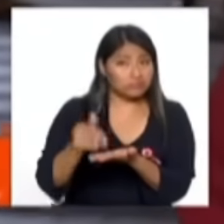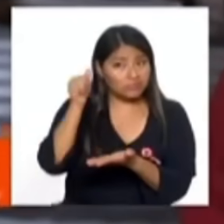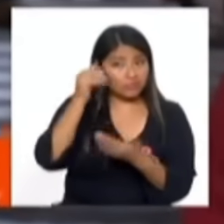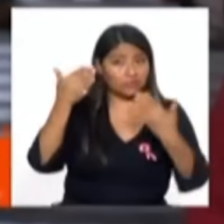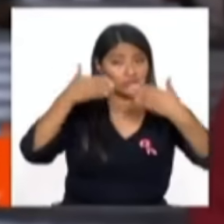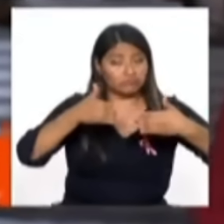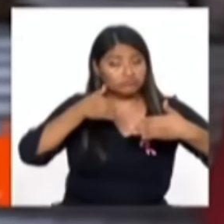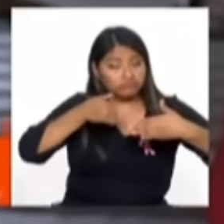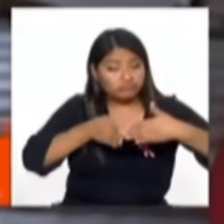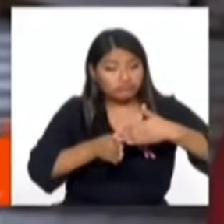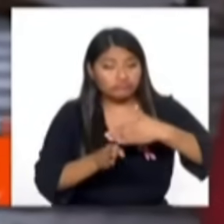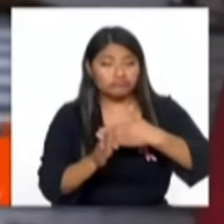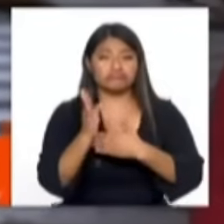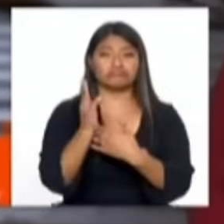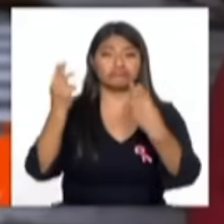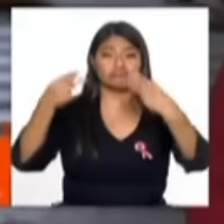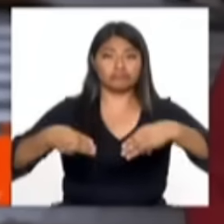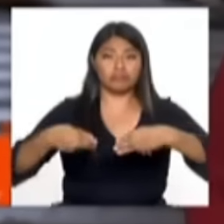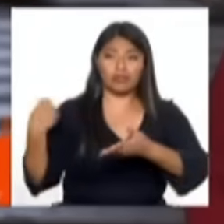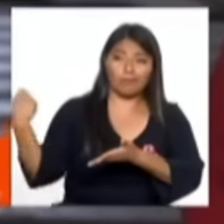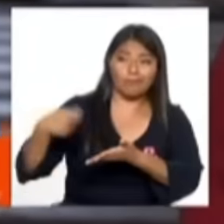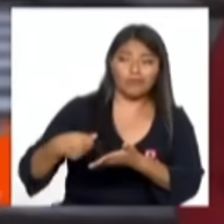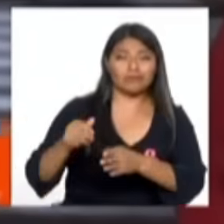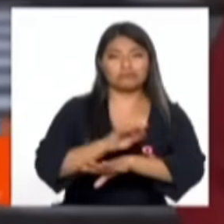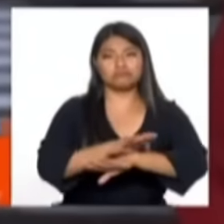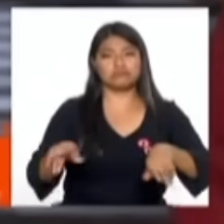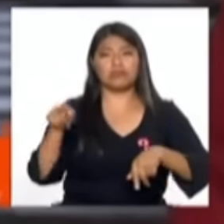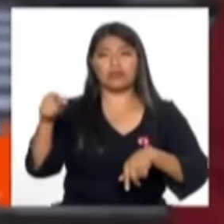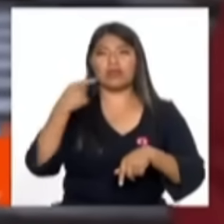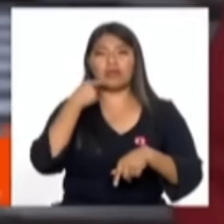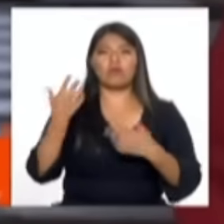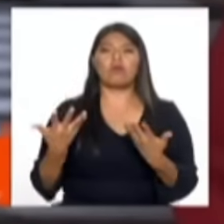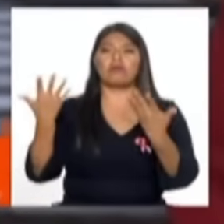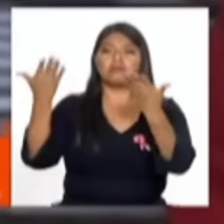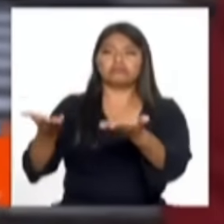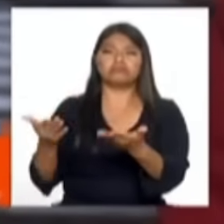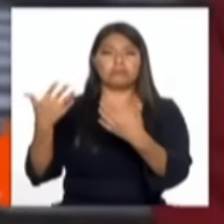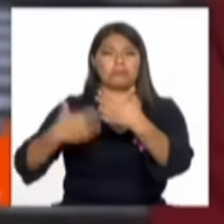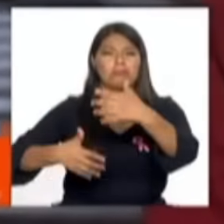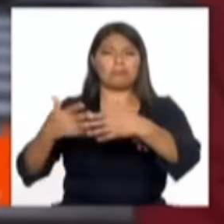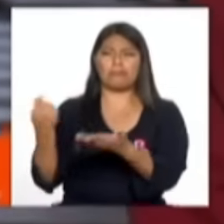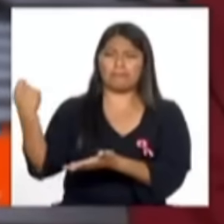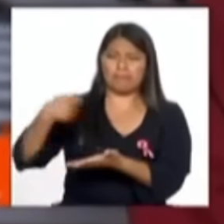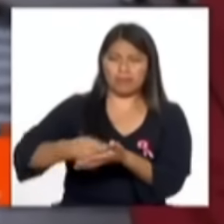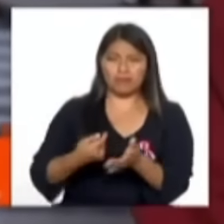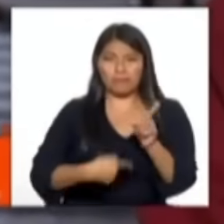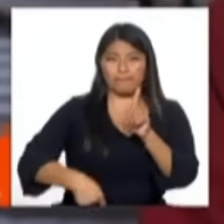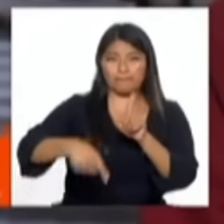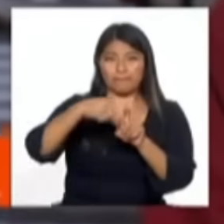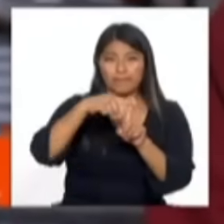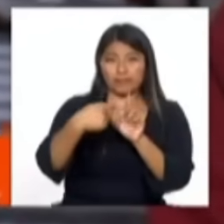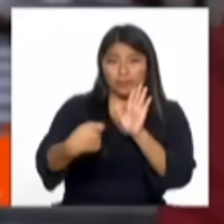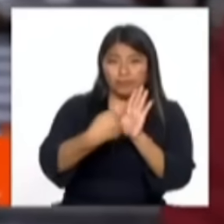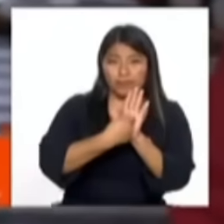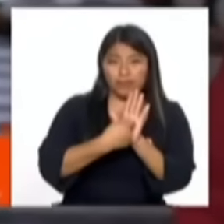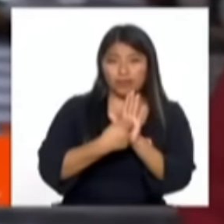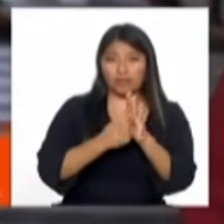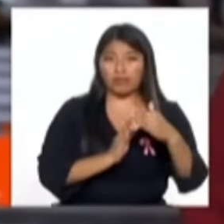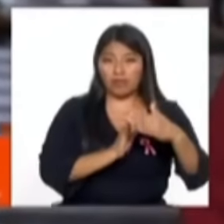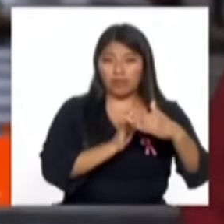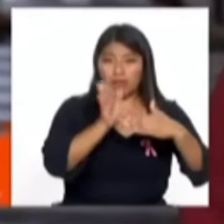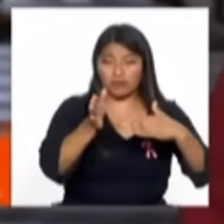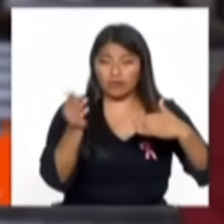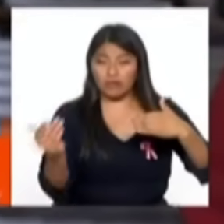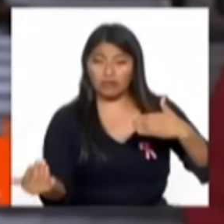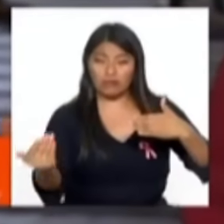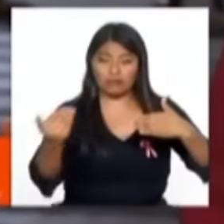los alimentos al mercado mayorista y ahora que ellos si quieren implementar también el pago a la salida de